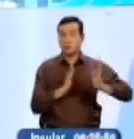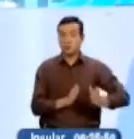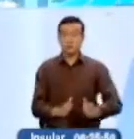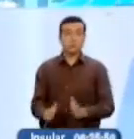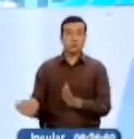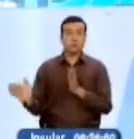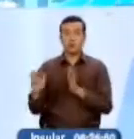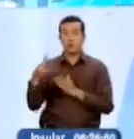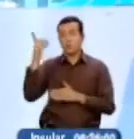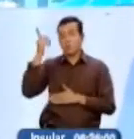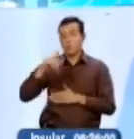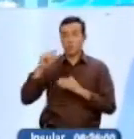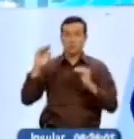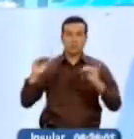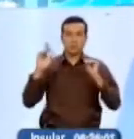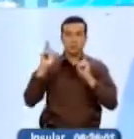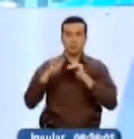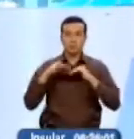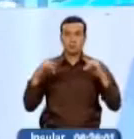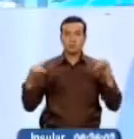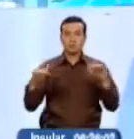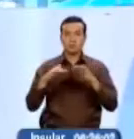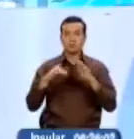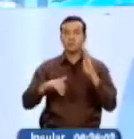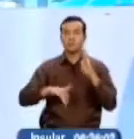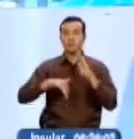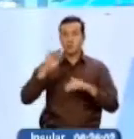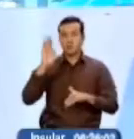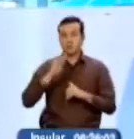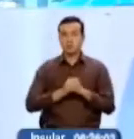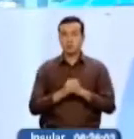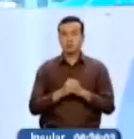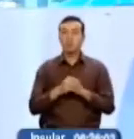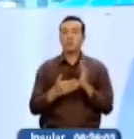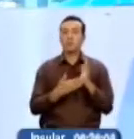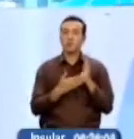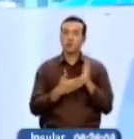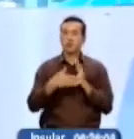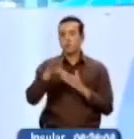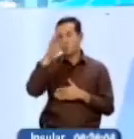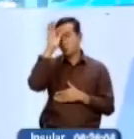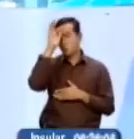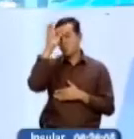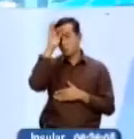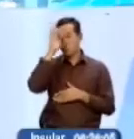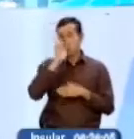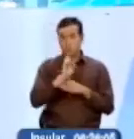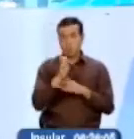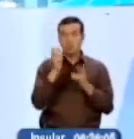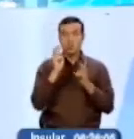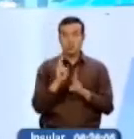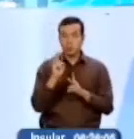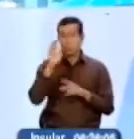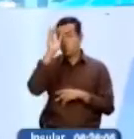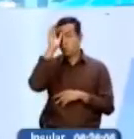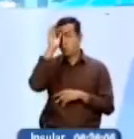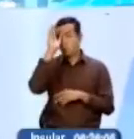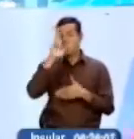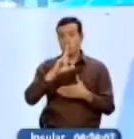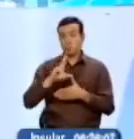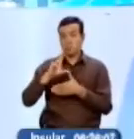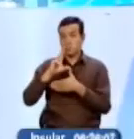la posiciona posiciona la ciudad la vuelve conocida y la vuelve un referente cultural no solamente el ecuador sino un referente cultural para